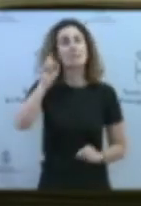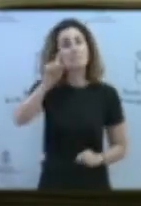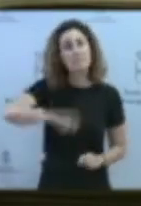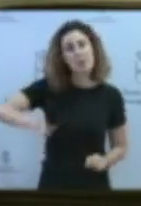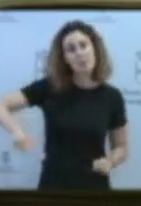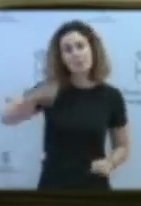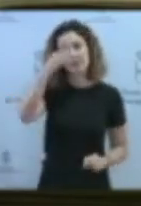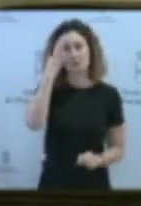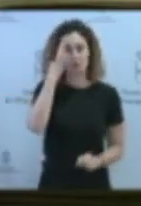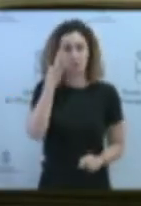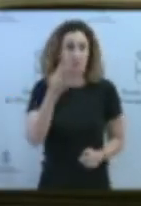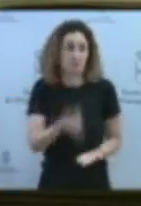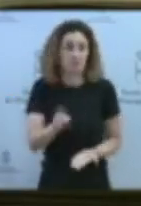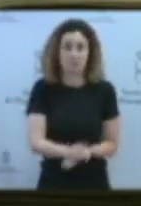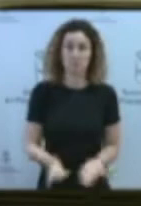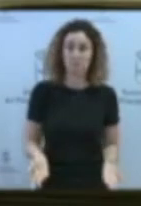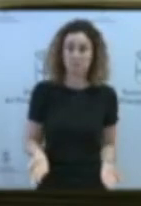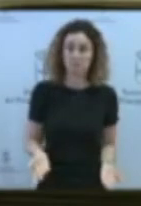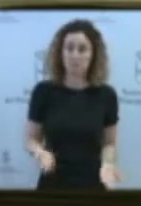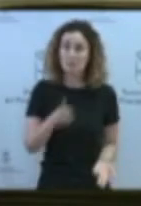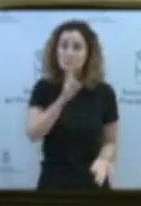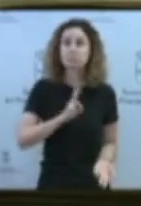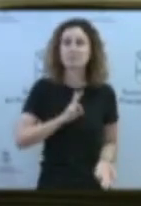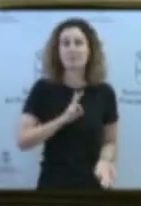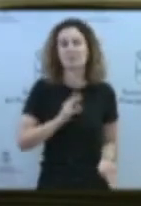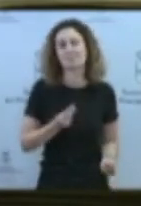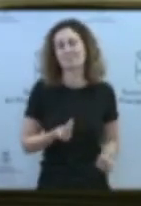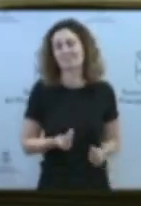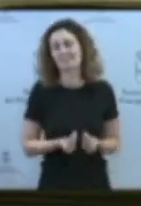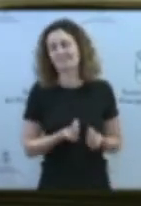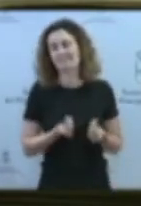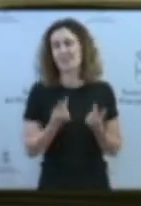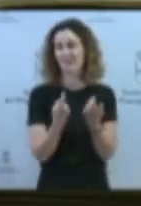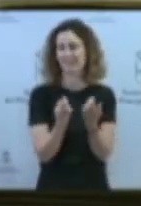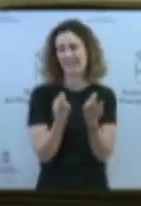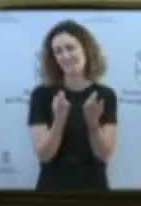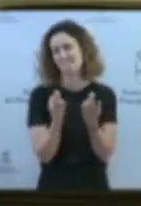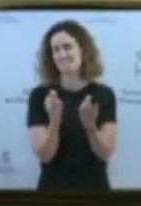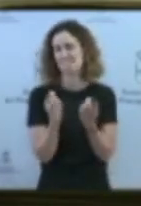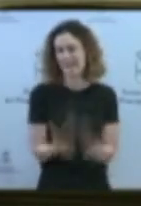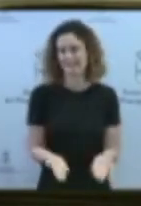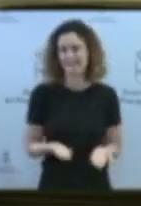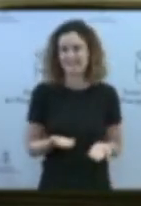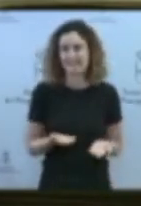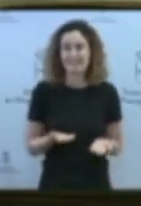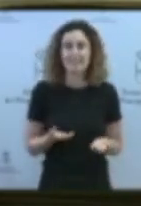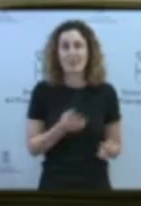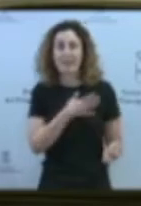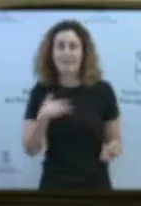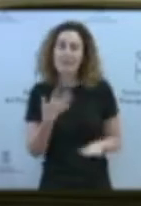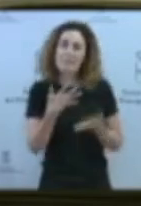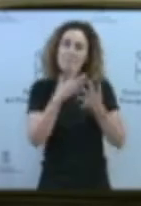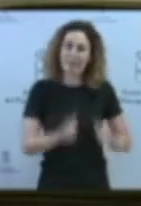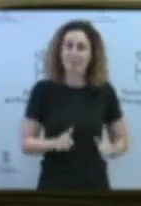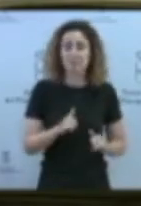que me ha dado es una respuesta tibia, es una respuesta muy conciliadora, es una respuesta timorata. Yo reconozco que probablemente no